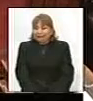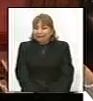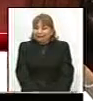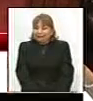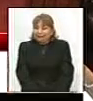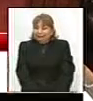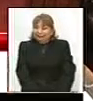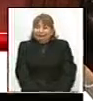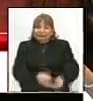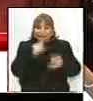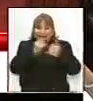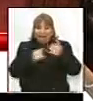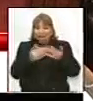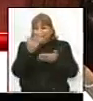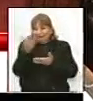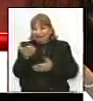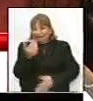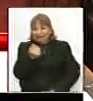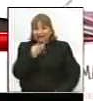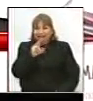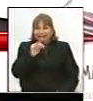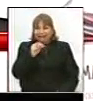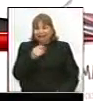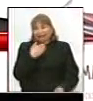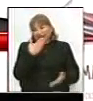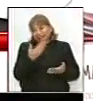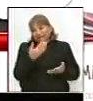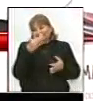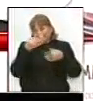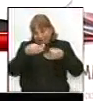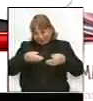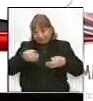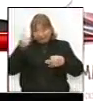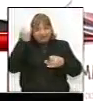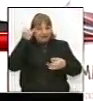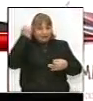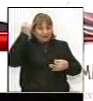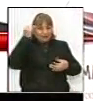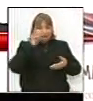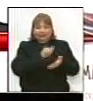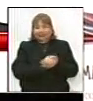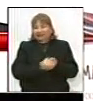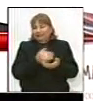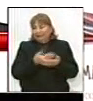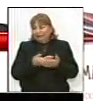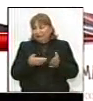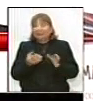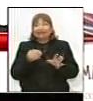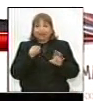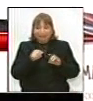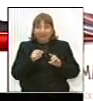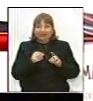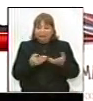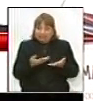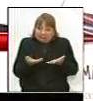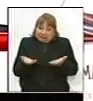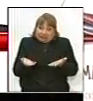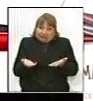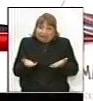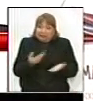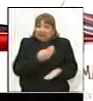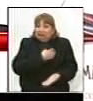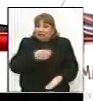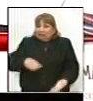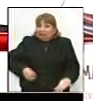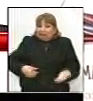Para terminar, presidenta. Bueno, justamente la idea que estabas poniendo es que esa es la noción que ha mandado el Ejecutivo,